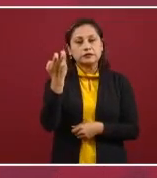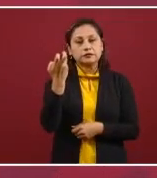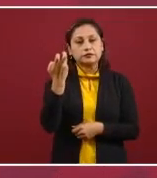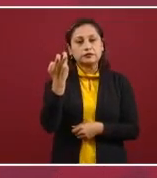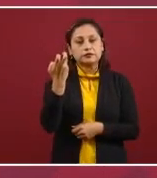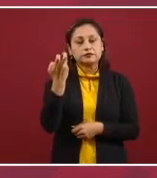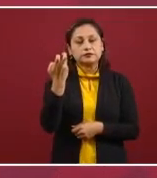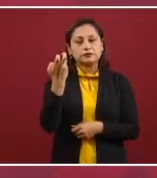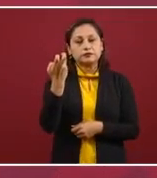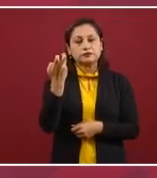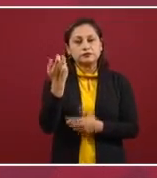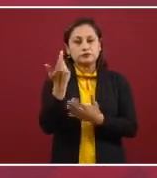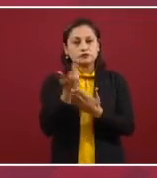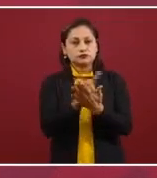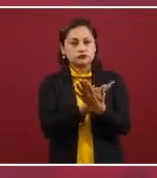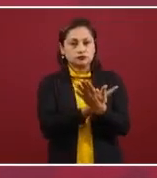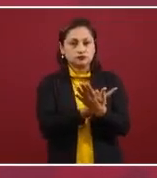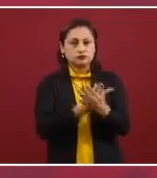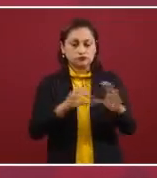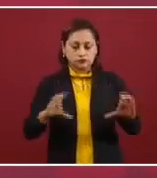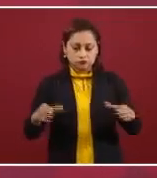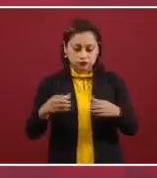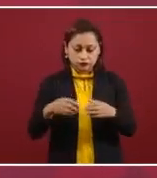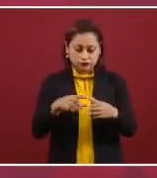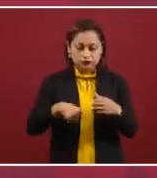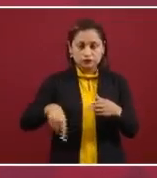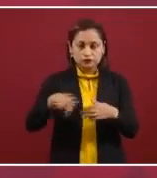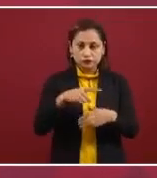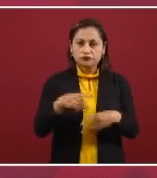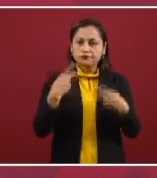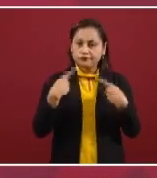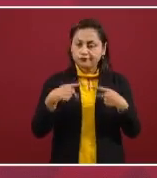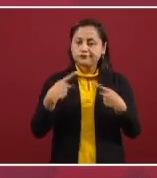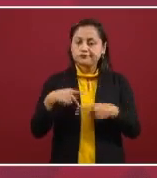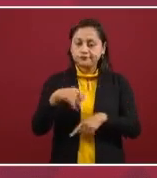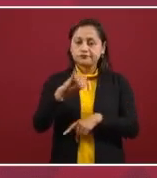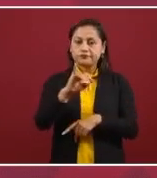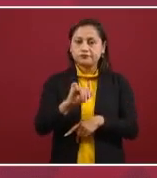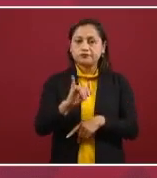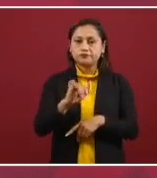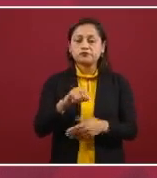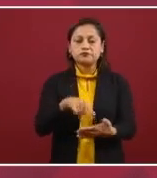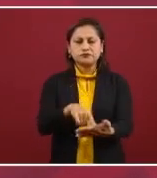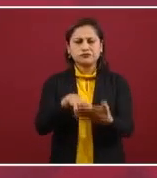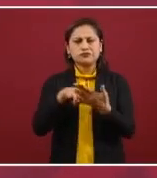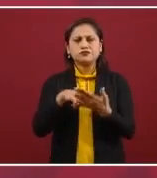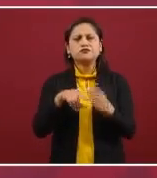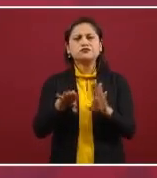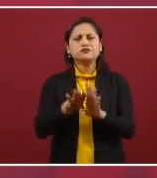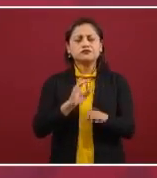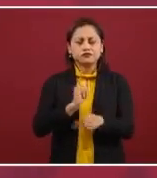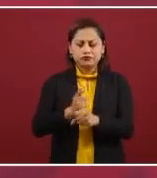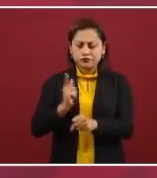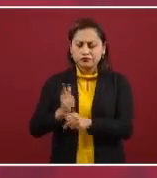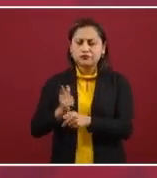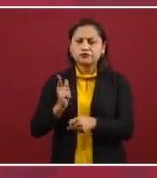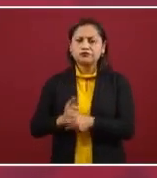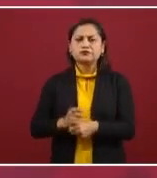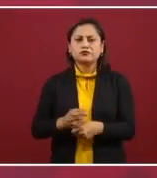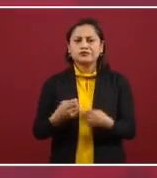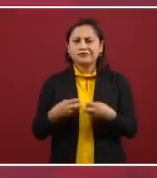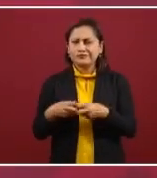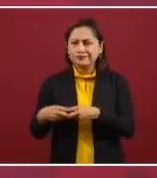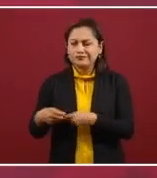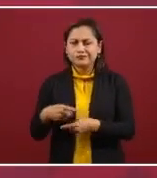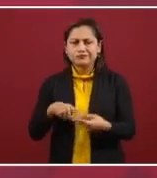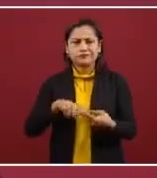la tercera o cuarta parte de la población sufre de ello, manifestado principalmente por ansiedad, por depresión,